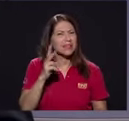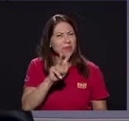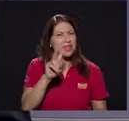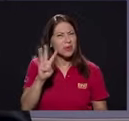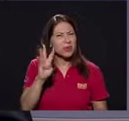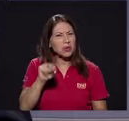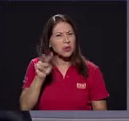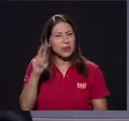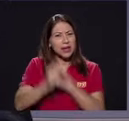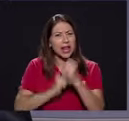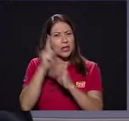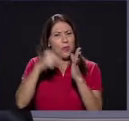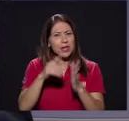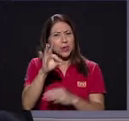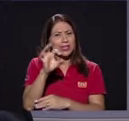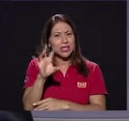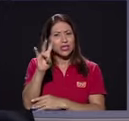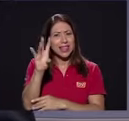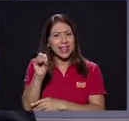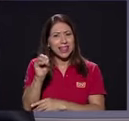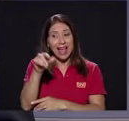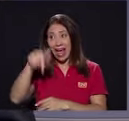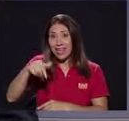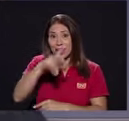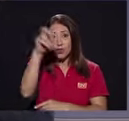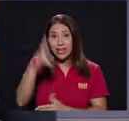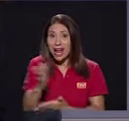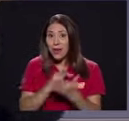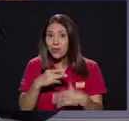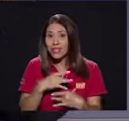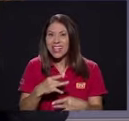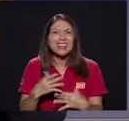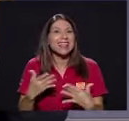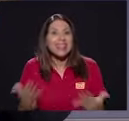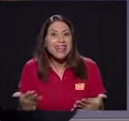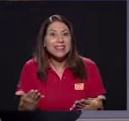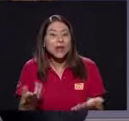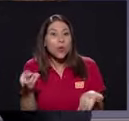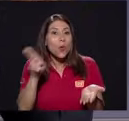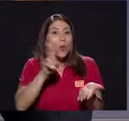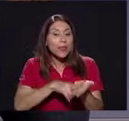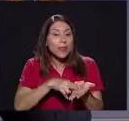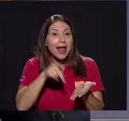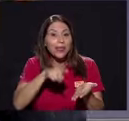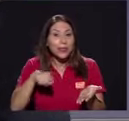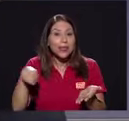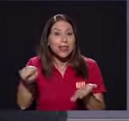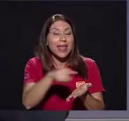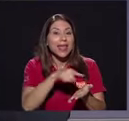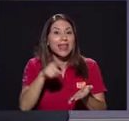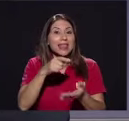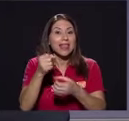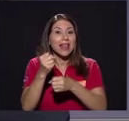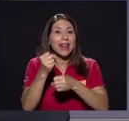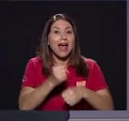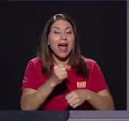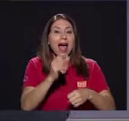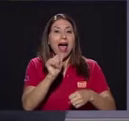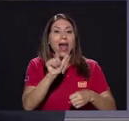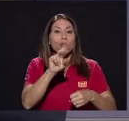70, aquí hubo un momento muy interesante en Costa Rica. Y fue justamente del contrato de ley de la explotación de aluminio y una sola de Pérez